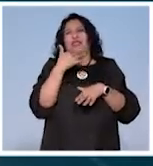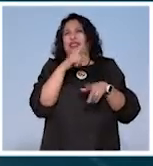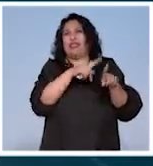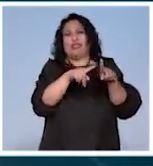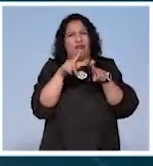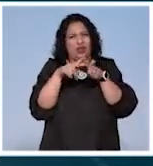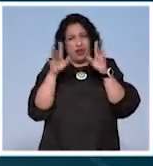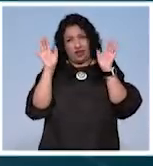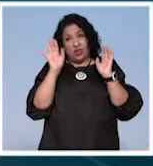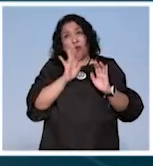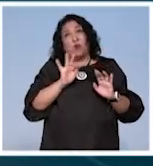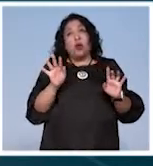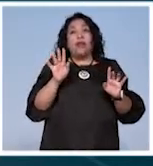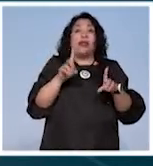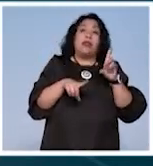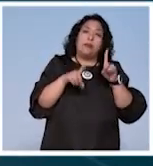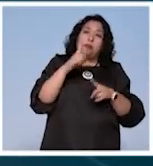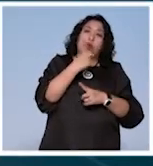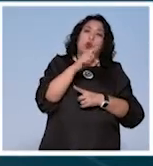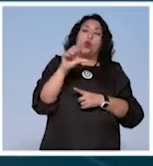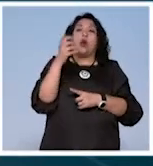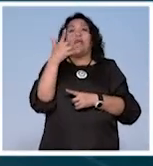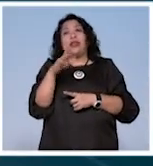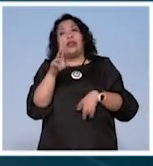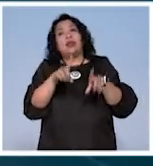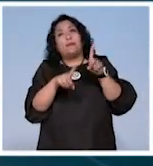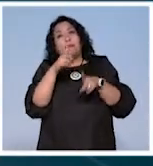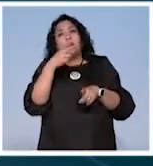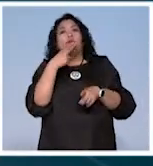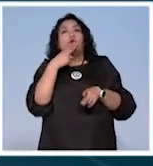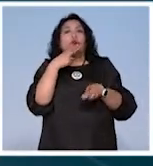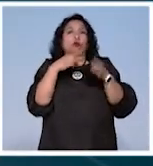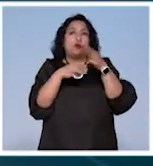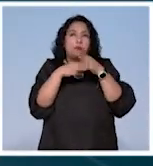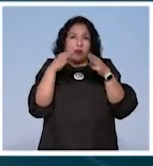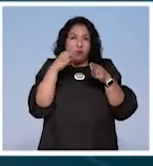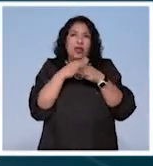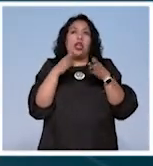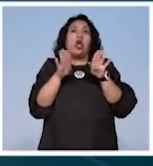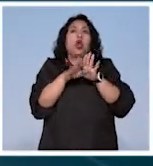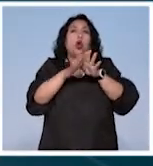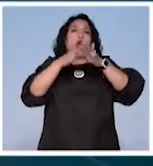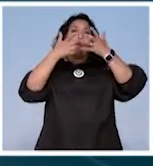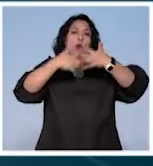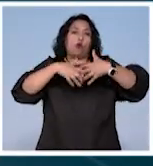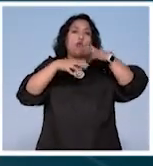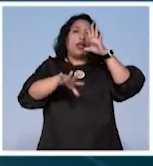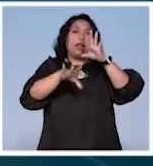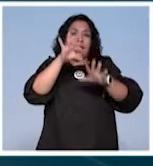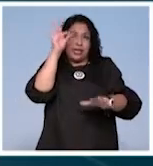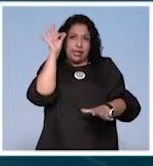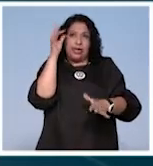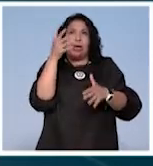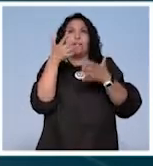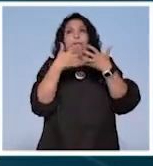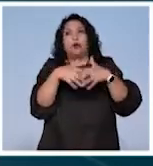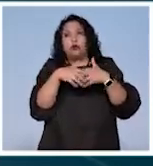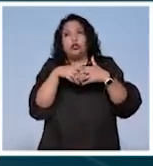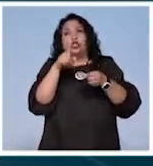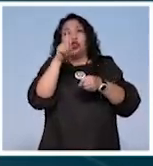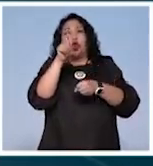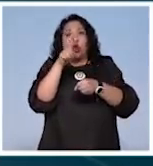diferente, que puede variar de 1 a 10 según las materias primas y los métodos de producción elegidos, el proceso de